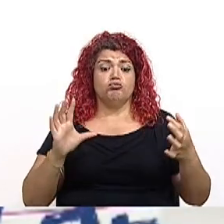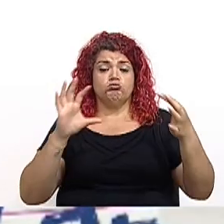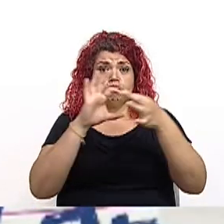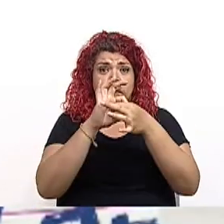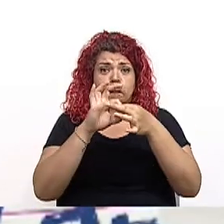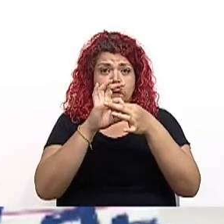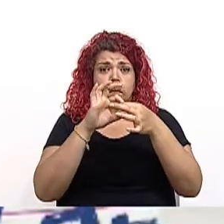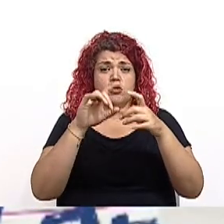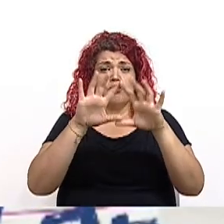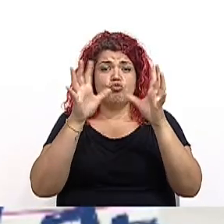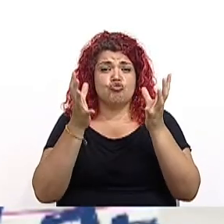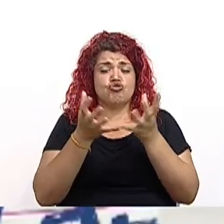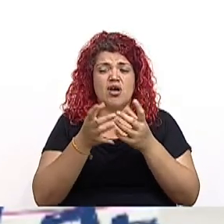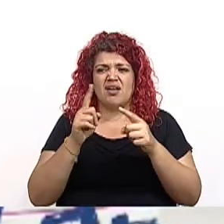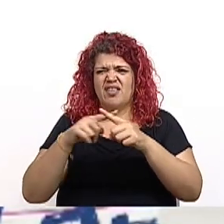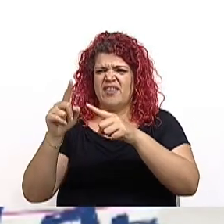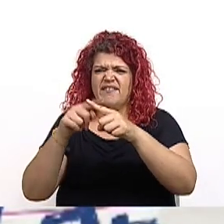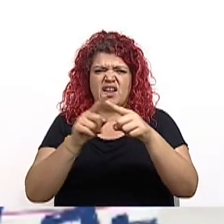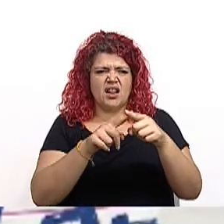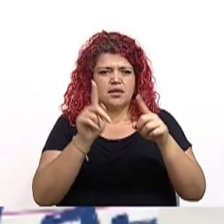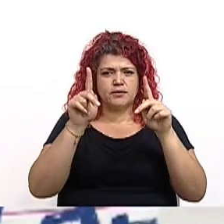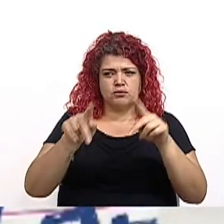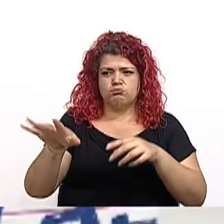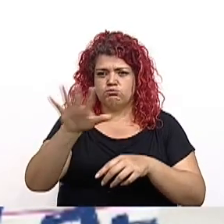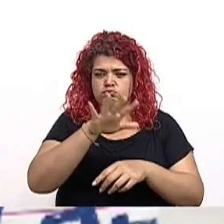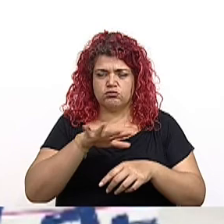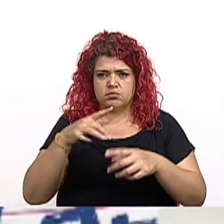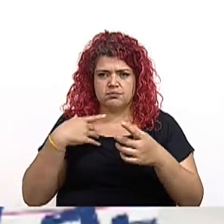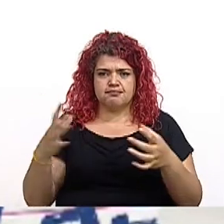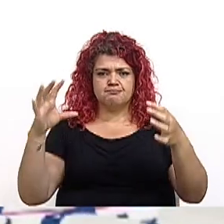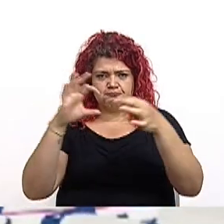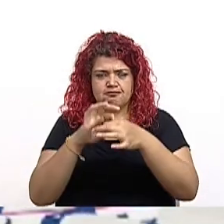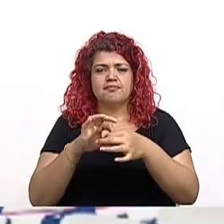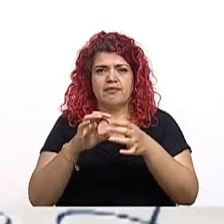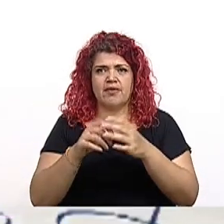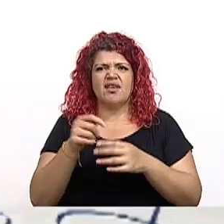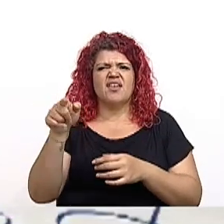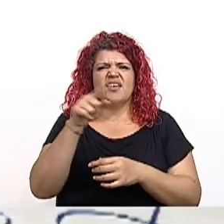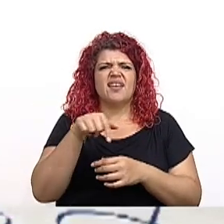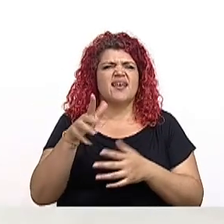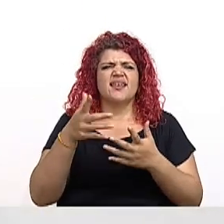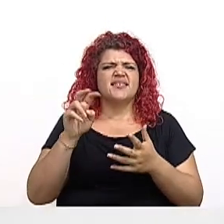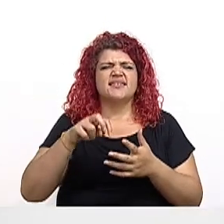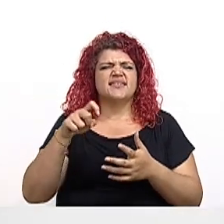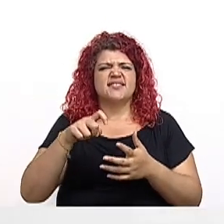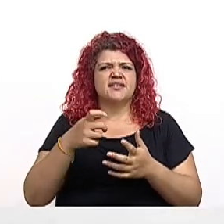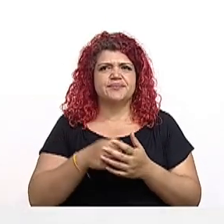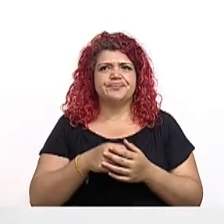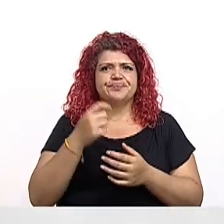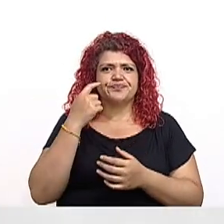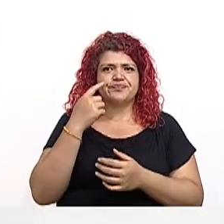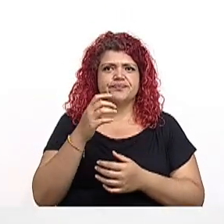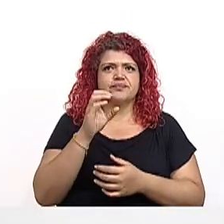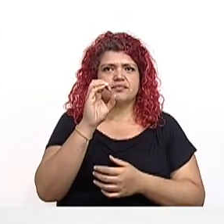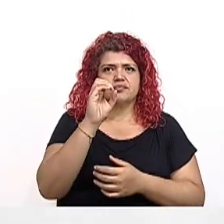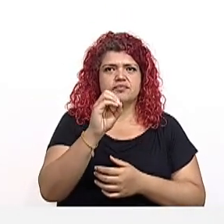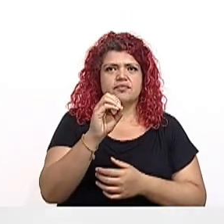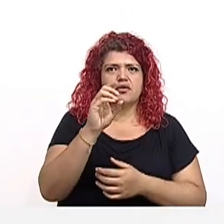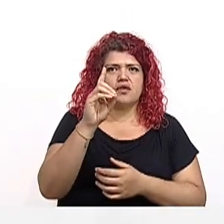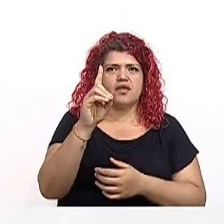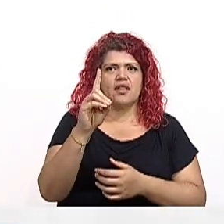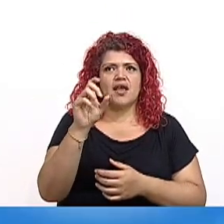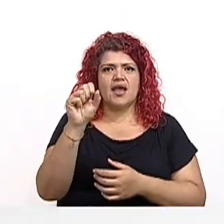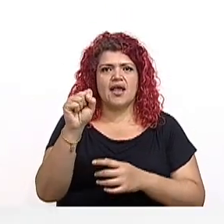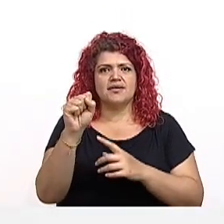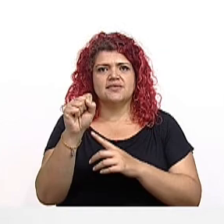mundial entre los diferentes actores. Y para conseguirlo se proponen los ODS, los Objetivos de